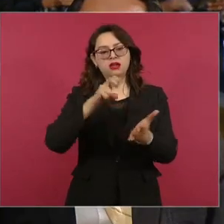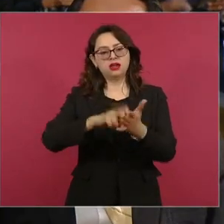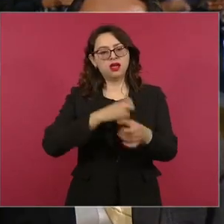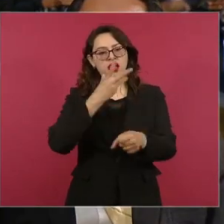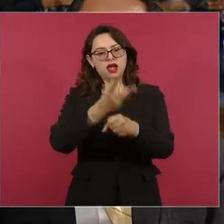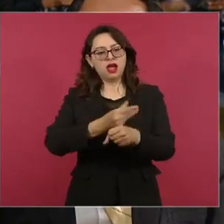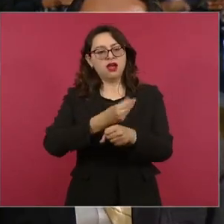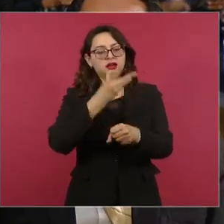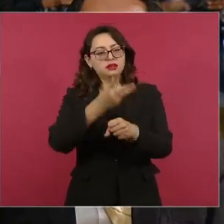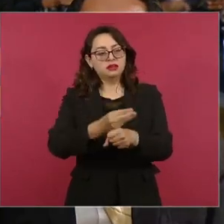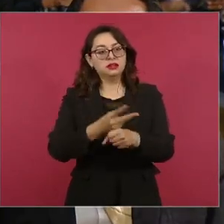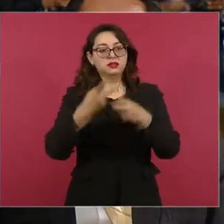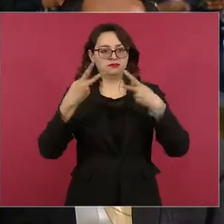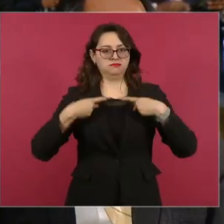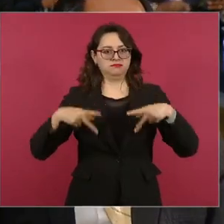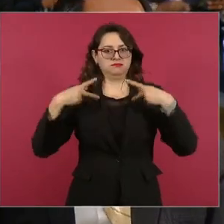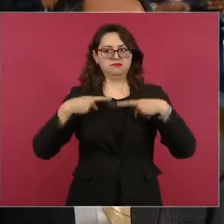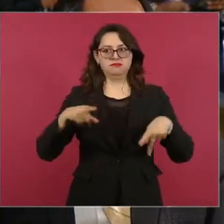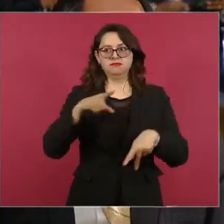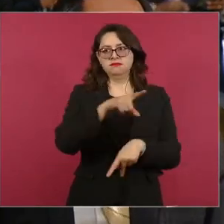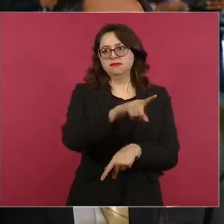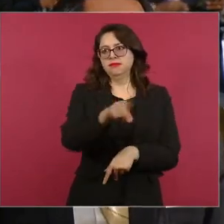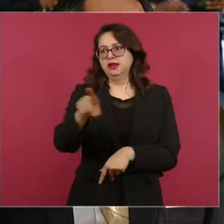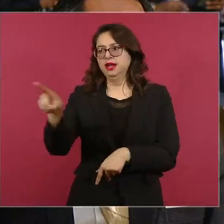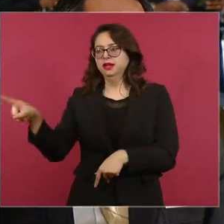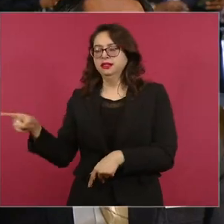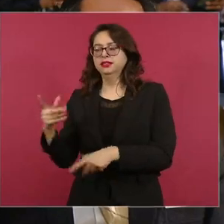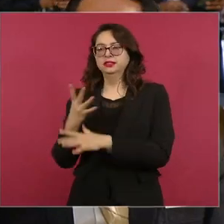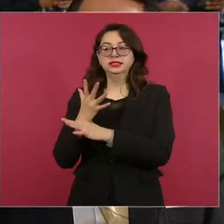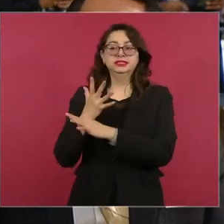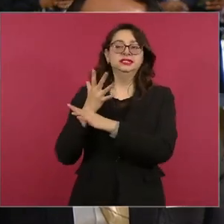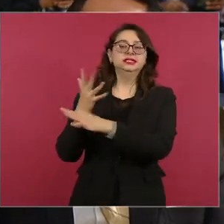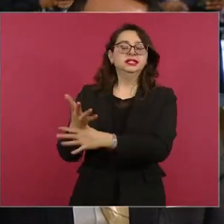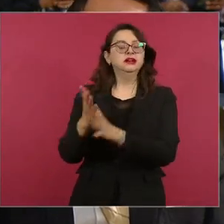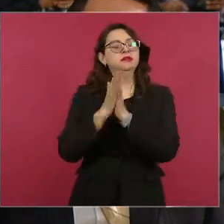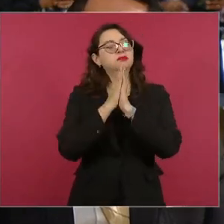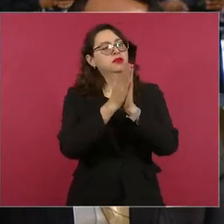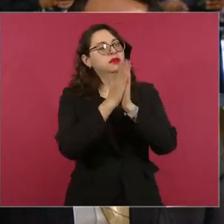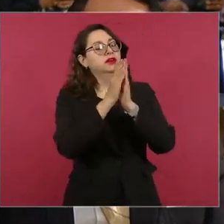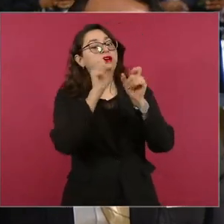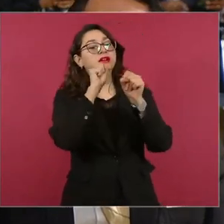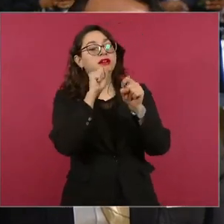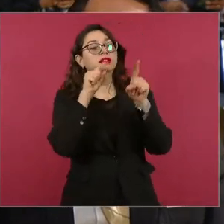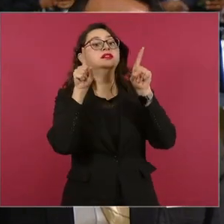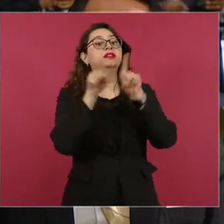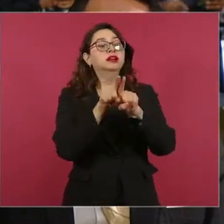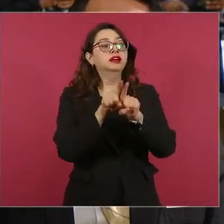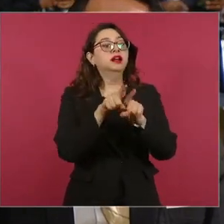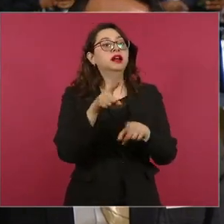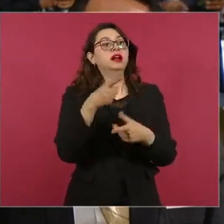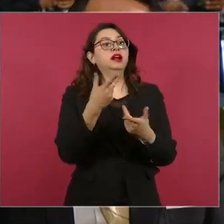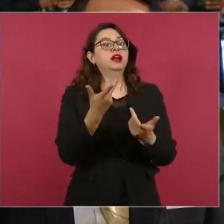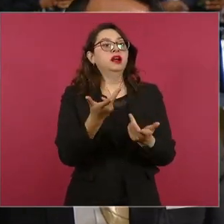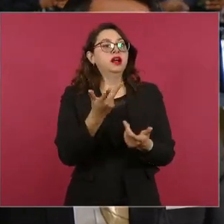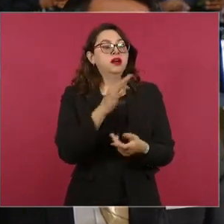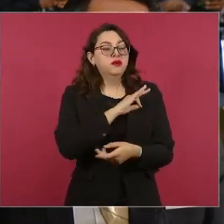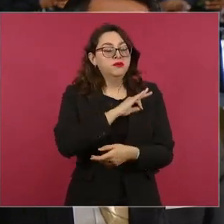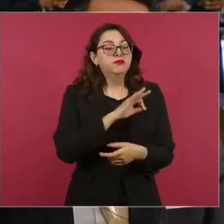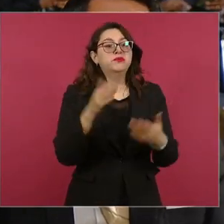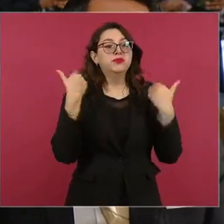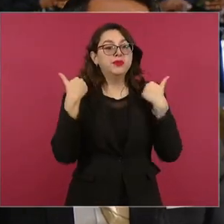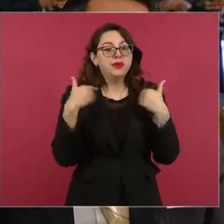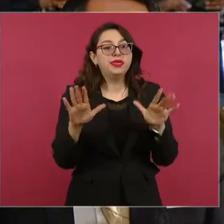no, digo, si es que se puede meter, por qué no a estos jueces y juzgados